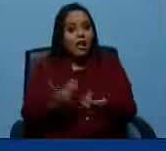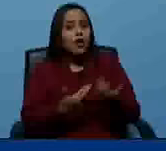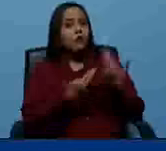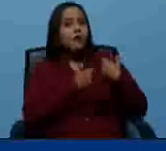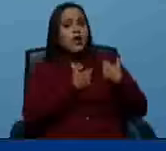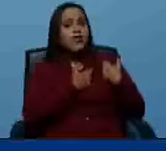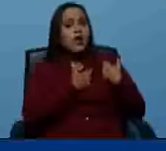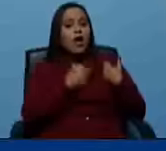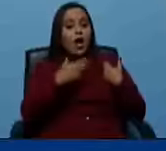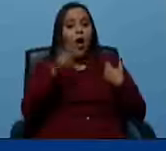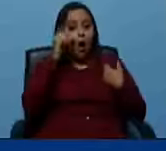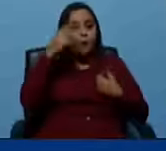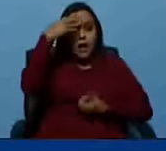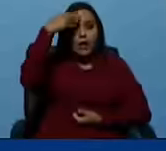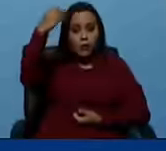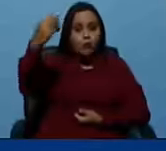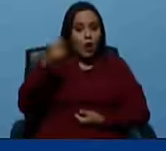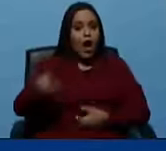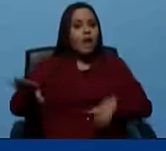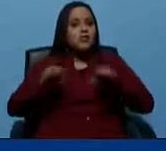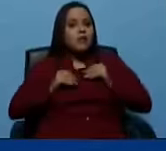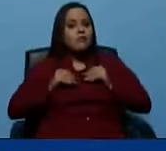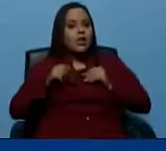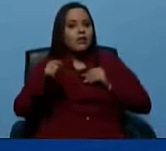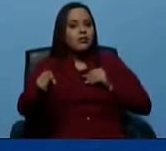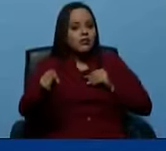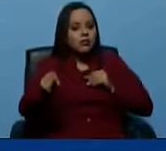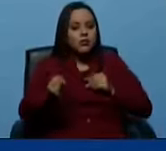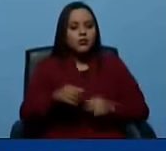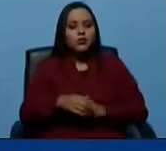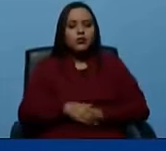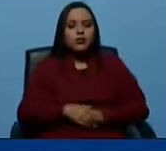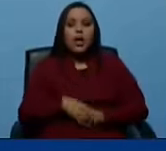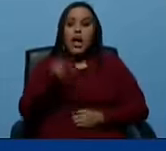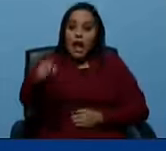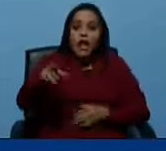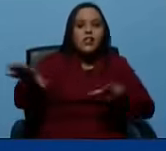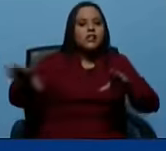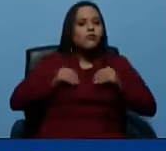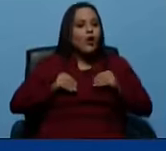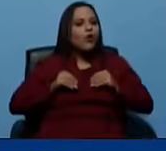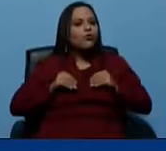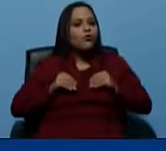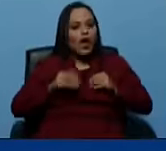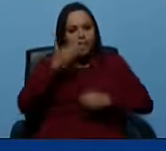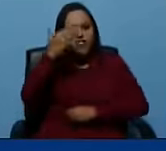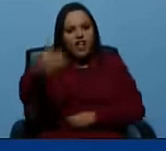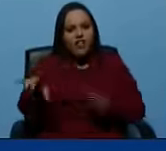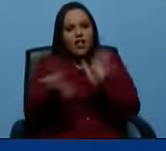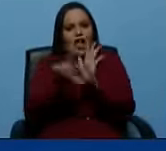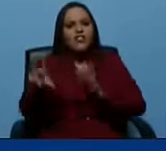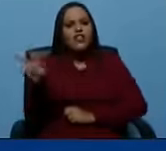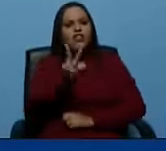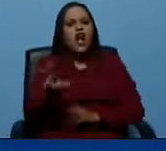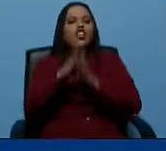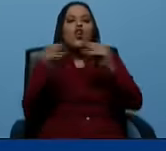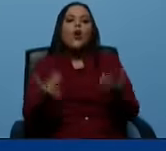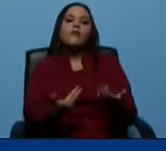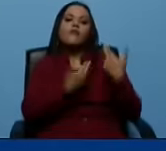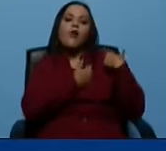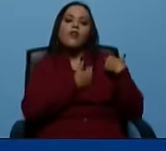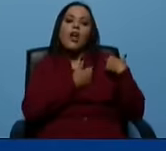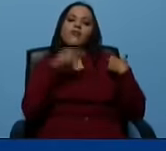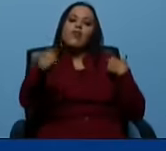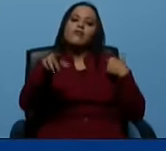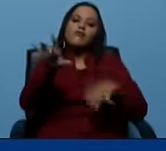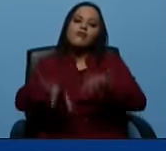el candidato derrotado del fascismo, Edmundo González, él asumió ante la ley venezolana toda la responsabilidad de esa